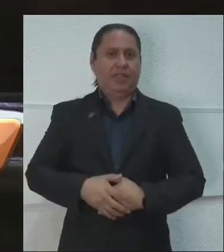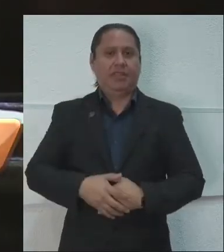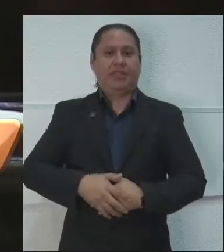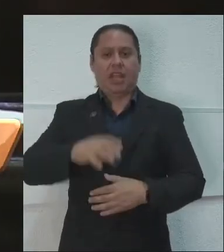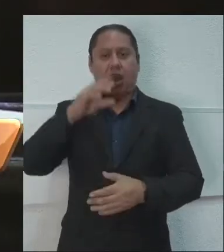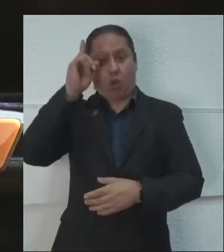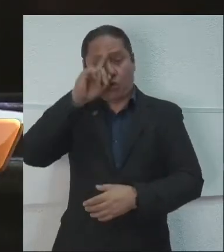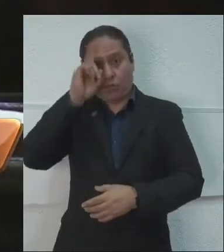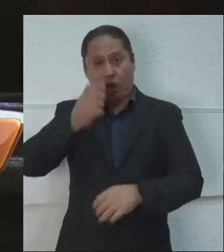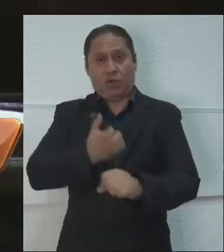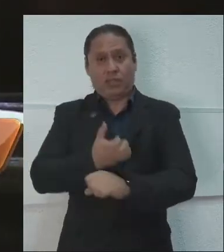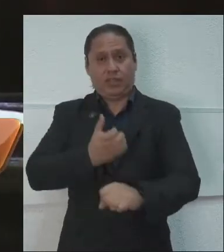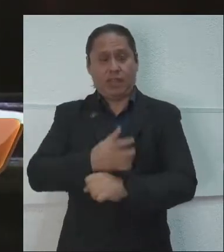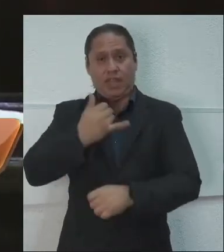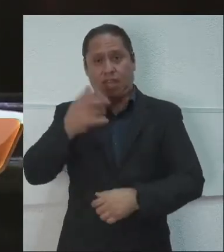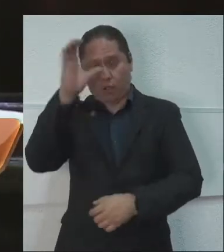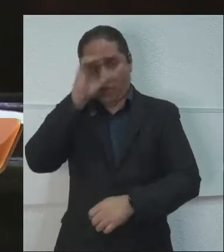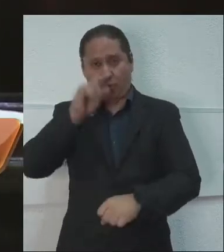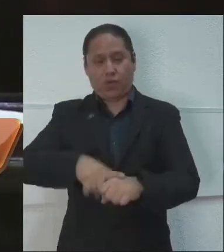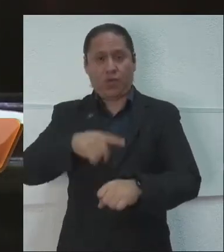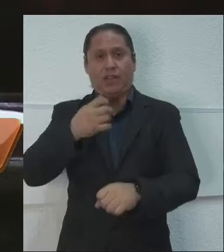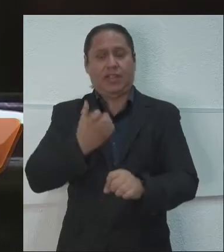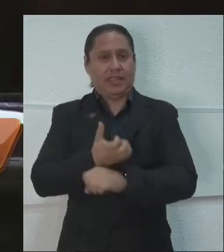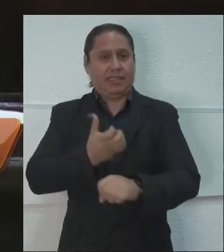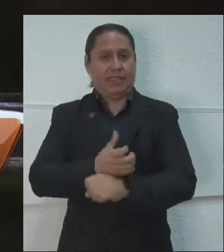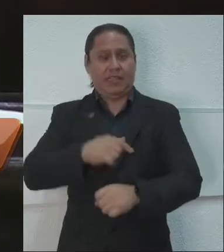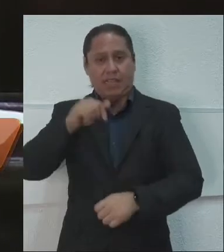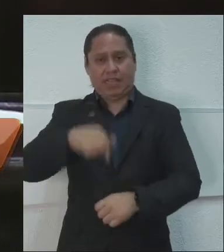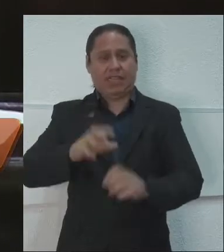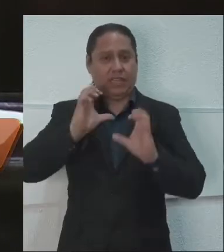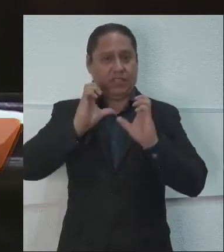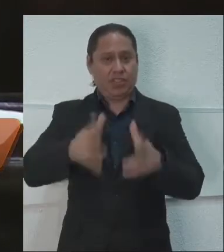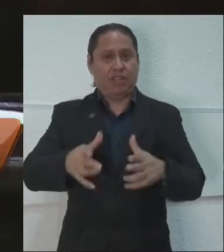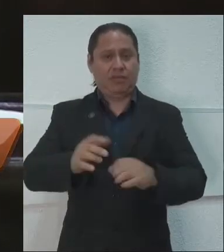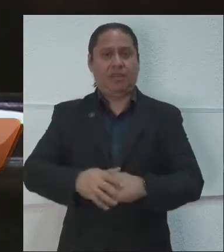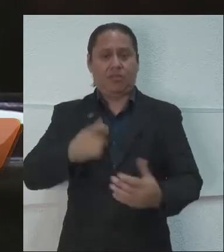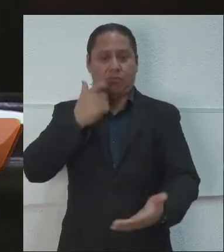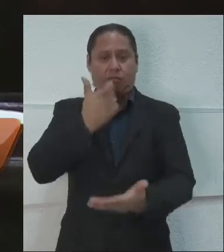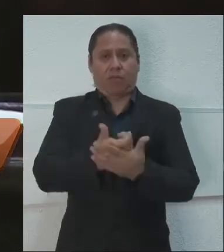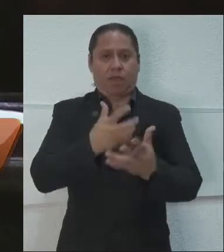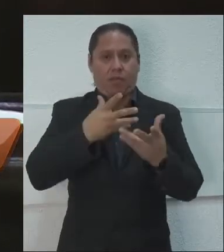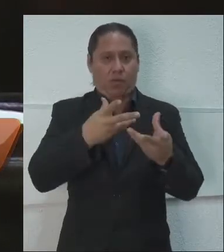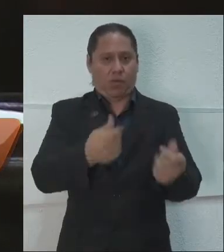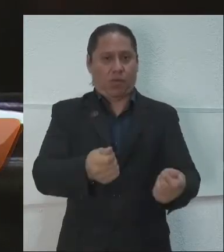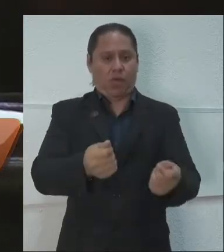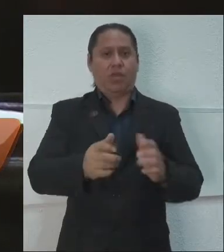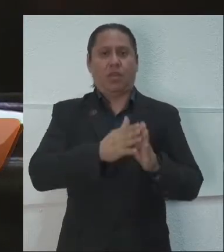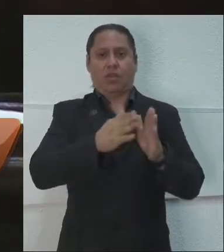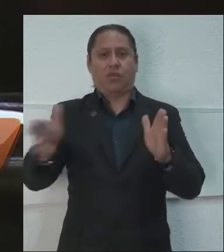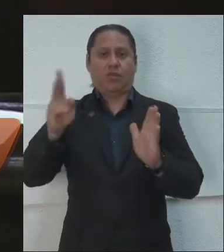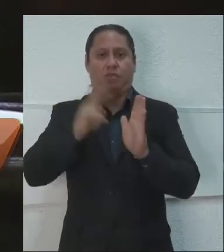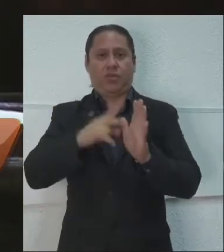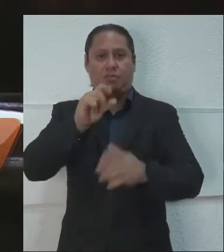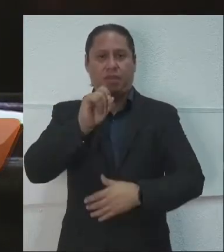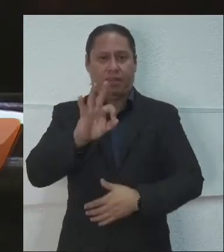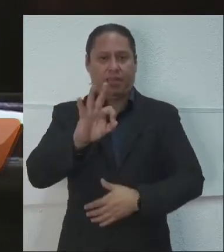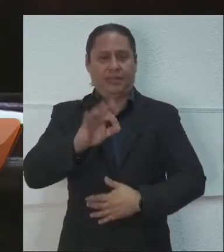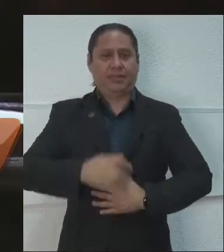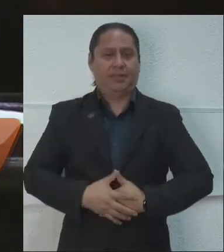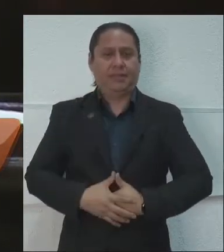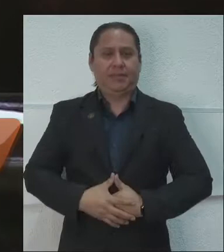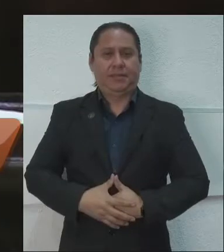Consejo Estatal para las Culturas y las Artes de Chiapas, CONECULTA, en el presupuesto de egresos del ejercicio fiscal